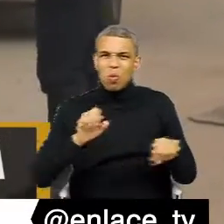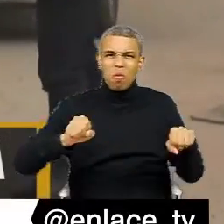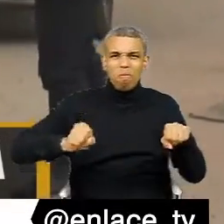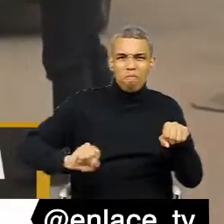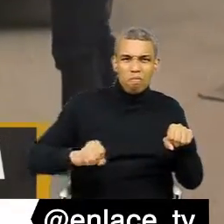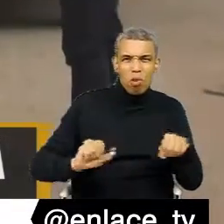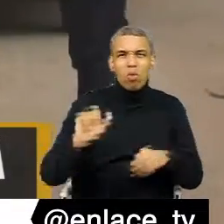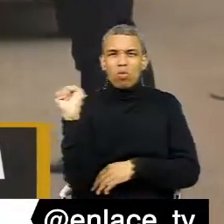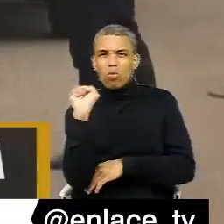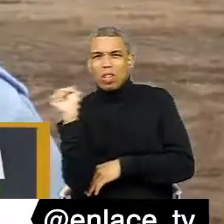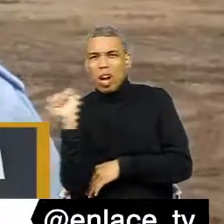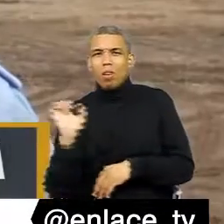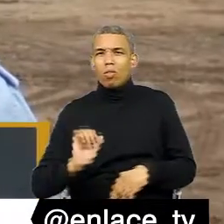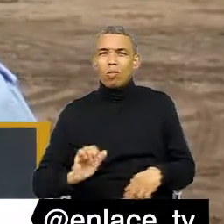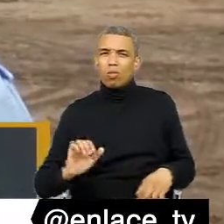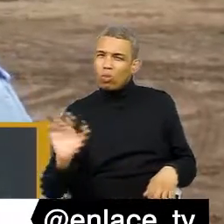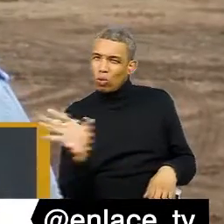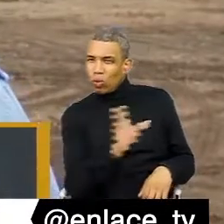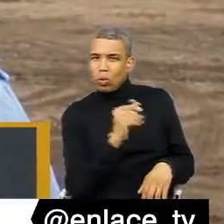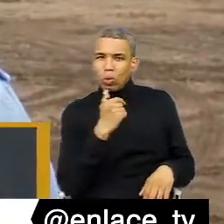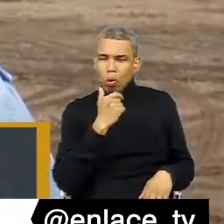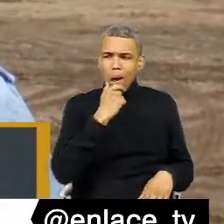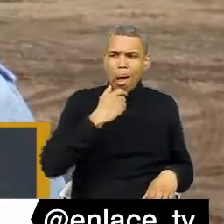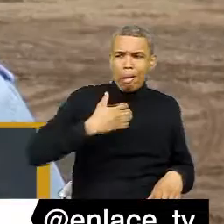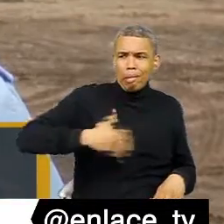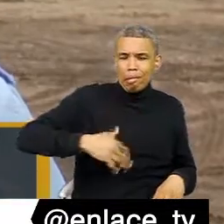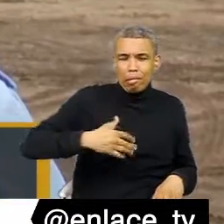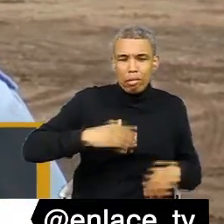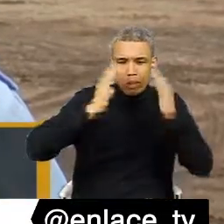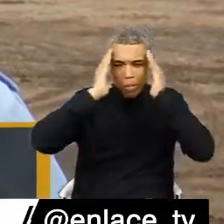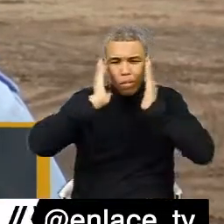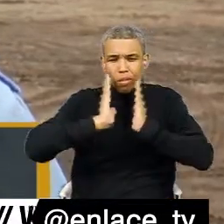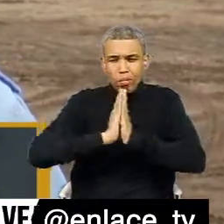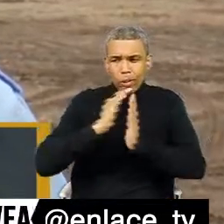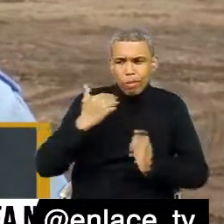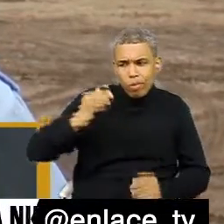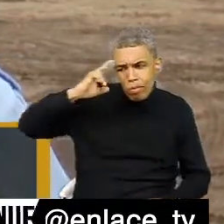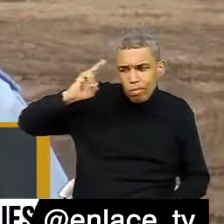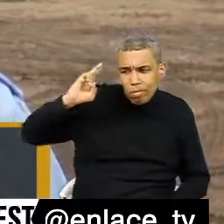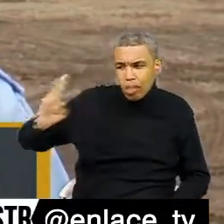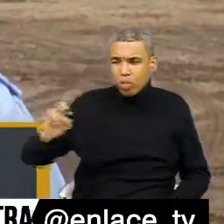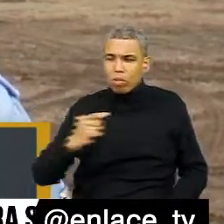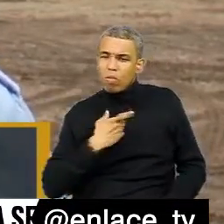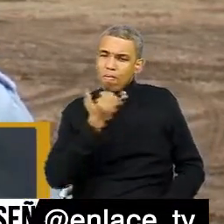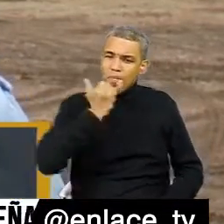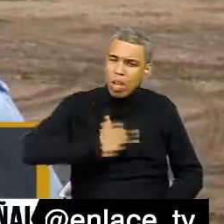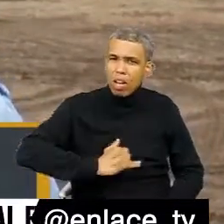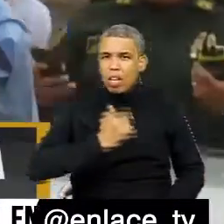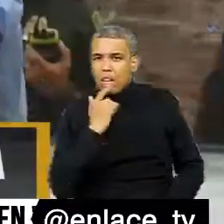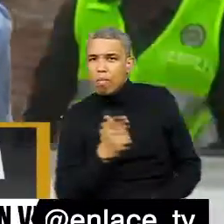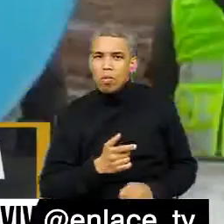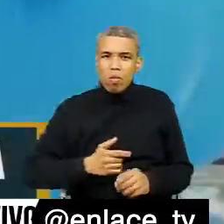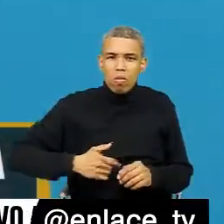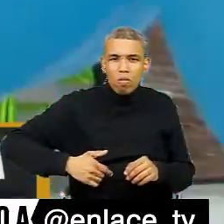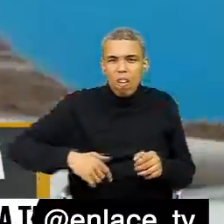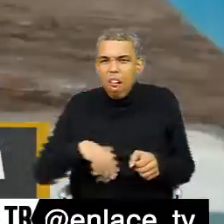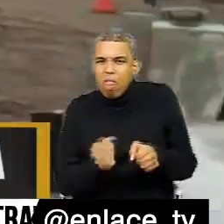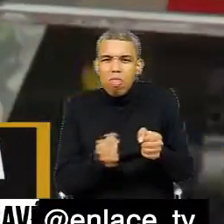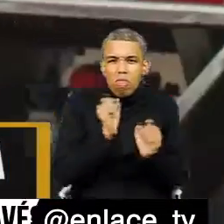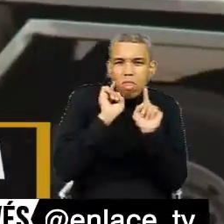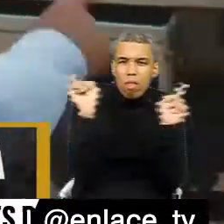en esta fiesta de la Virgen del Carmen. Y que todo transcurra pues bien, ¿no? Que eso es lo que nosotros queremos. Eliezer